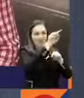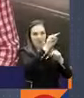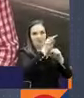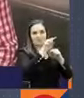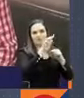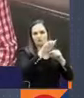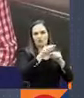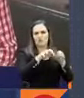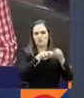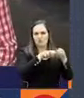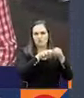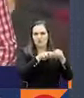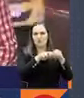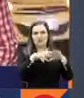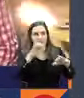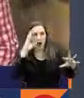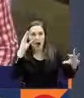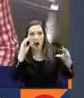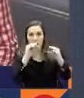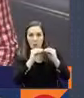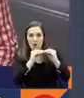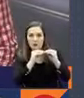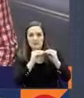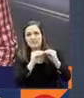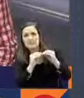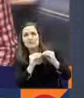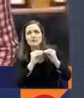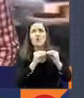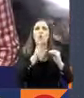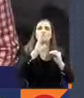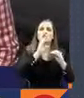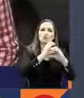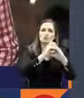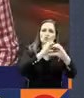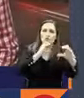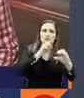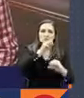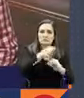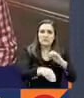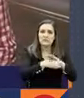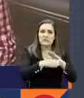si hay acuerdo o no para mantener en operación el sistema de transporte masivo. Buenas noches.